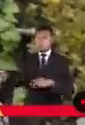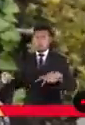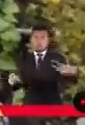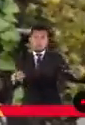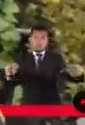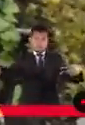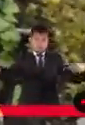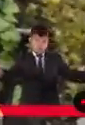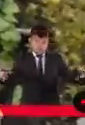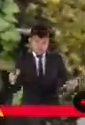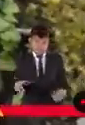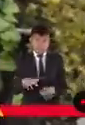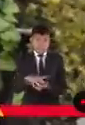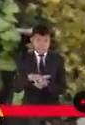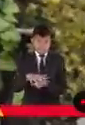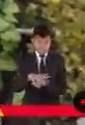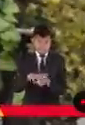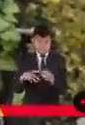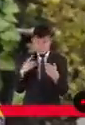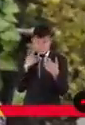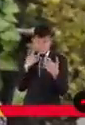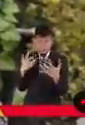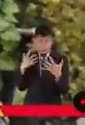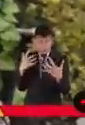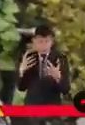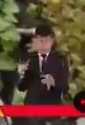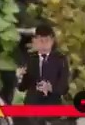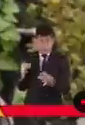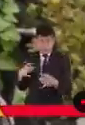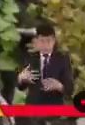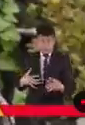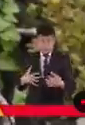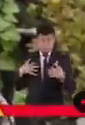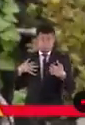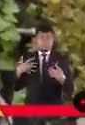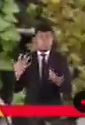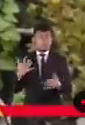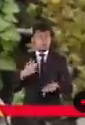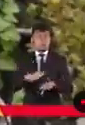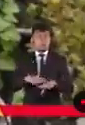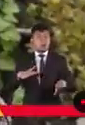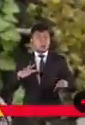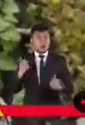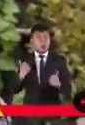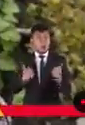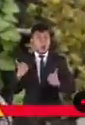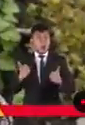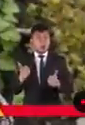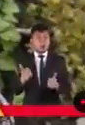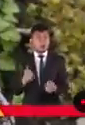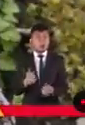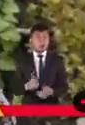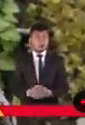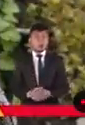Este tipo de hechos escabrosos son fruto de